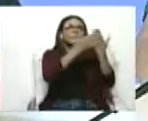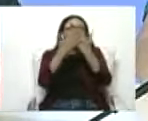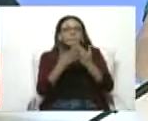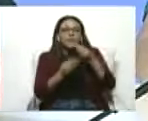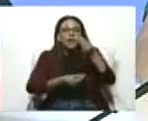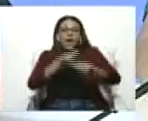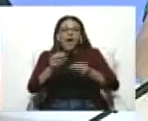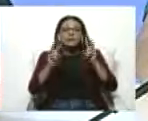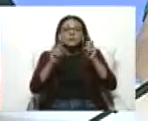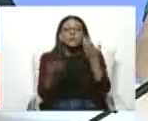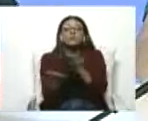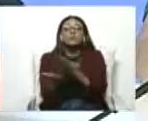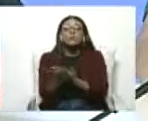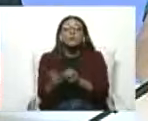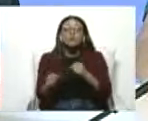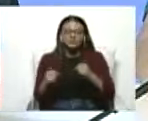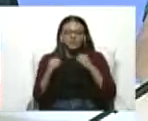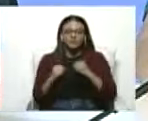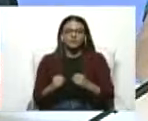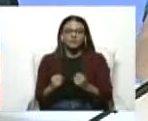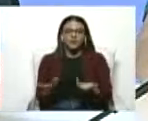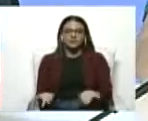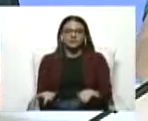eso el tema de las opiniones.